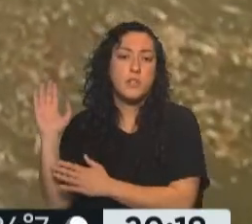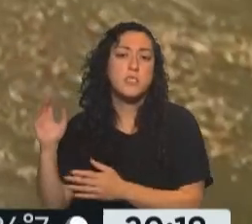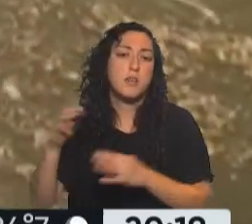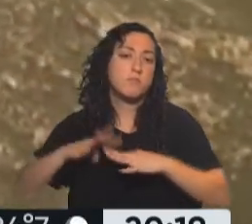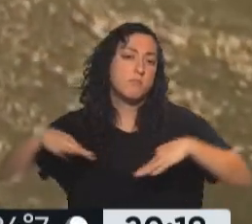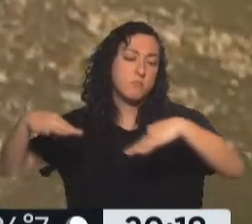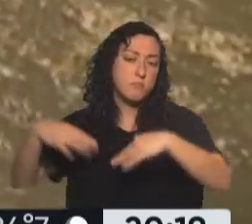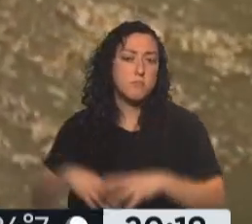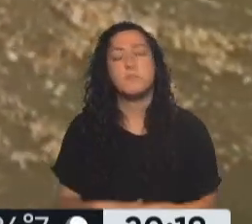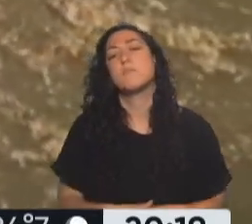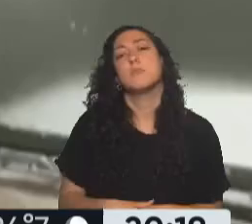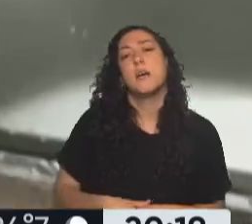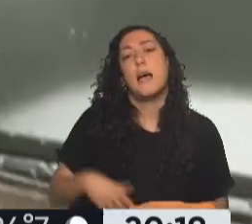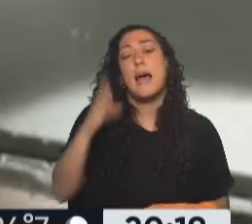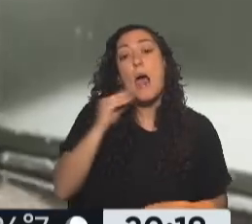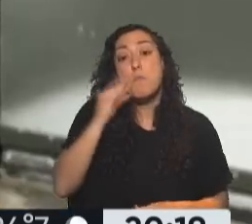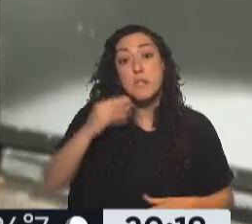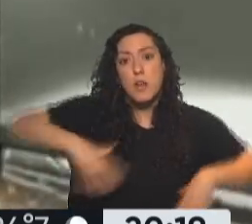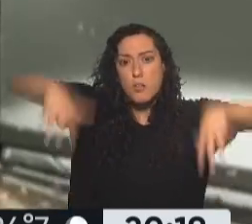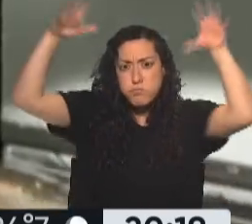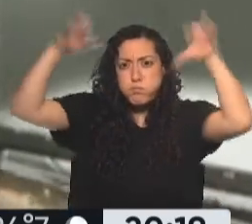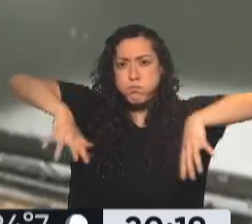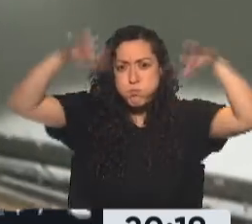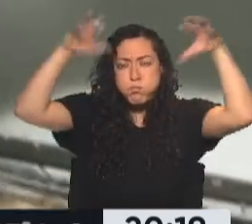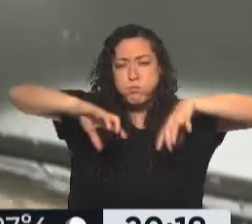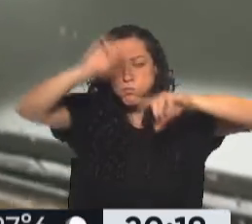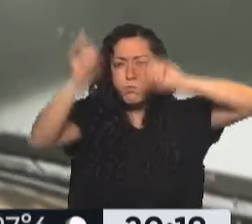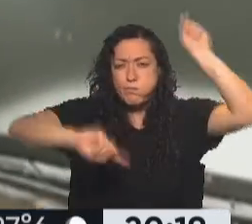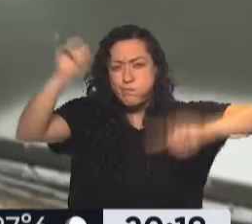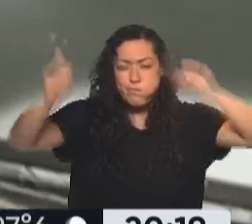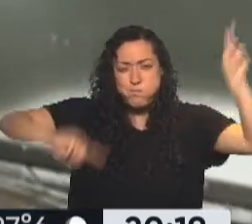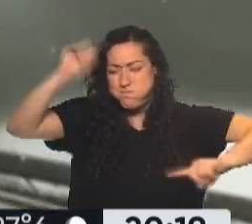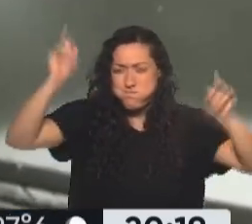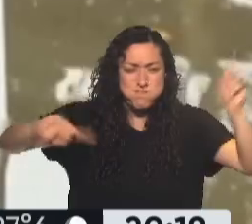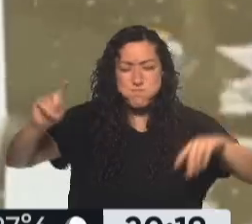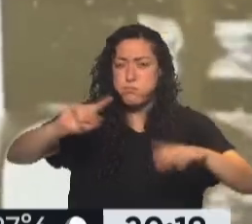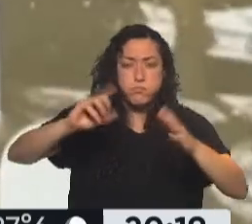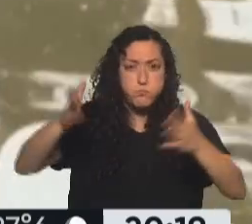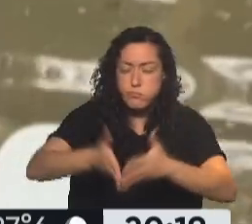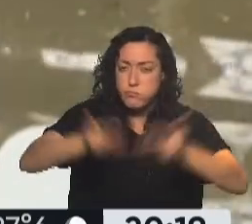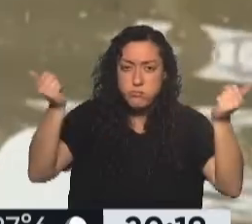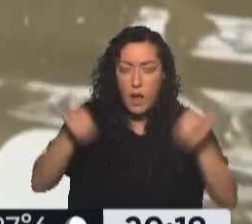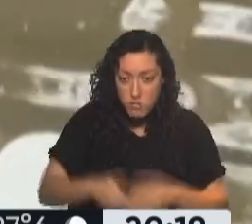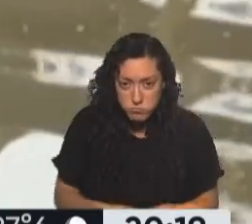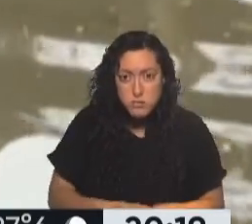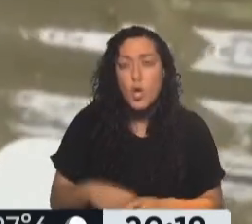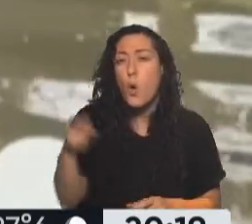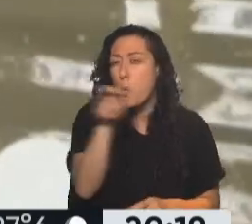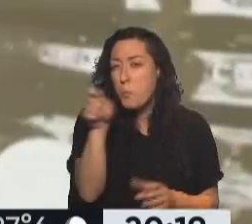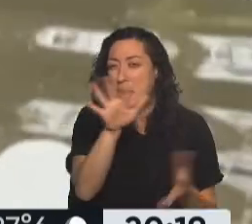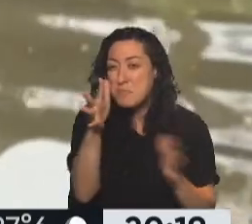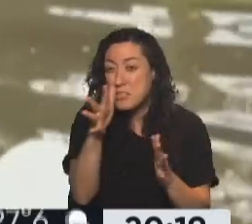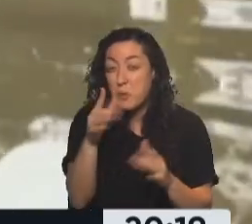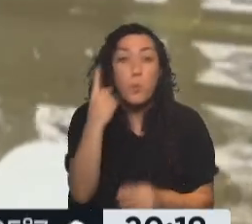Mega tormenta en Gran Bretaña. En apenas unas horas, las precipitaciones superaron a las equivalentes a un mes en ese